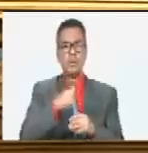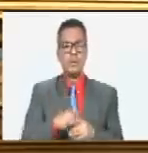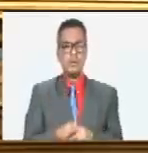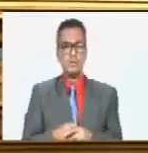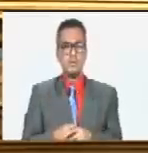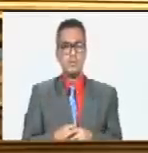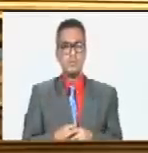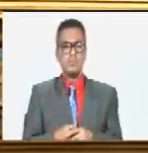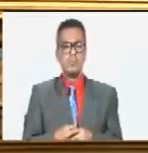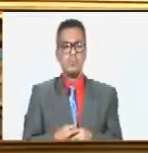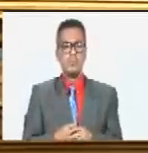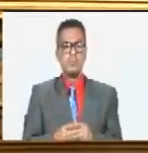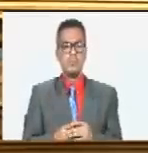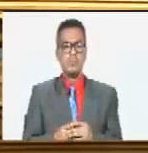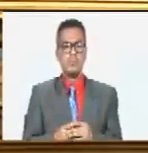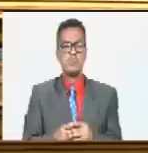Electoral,